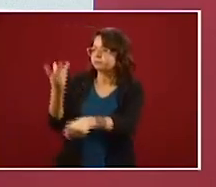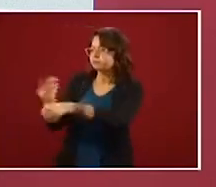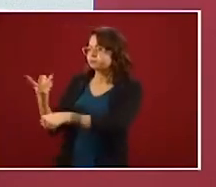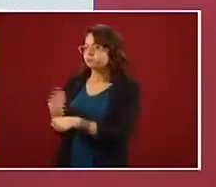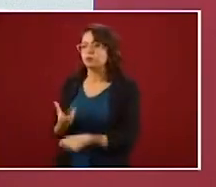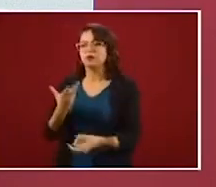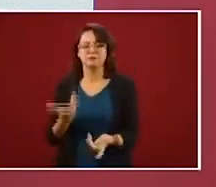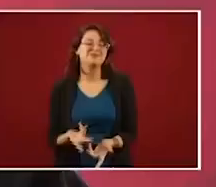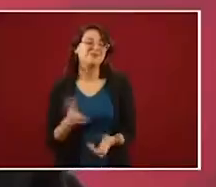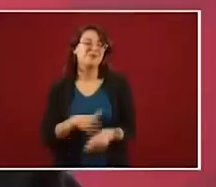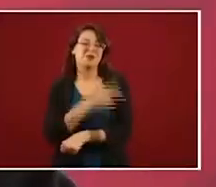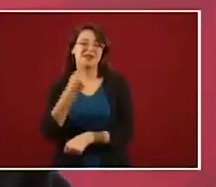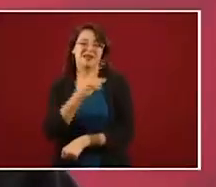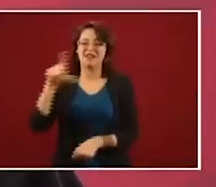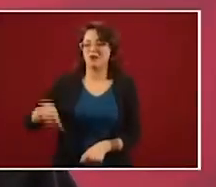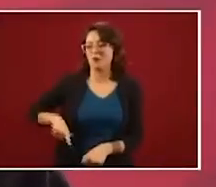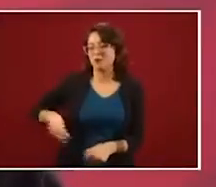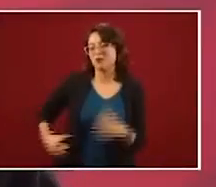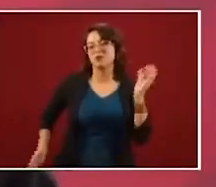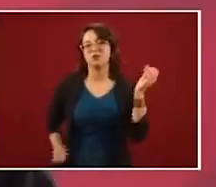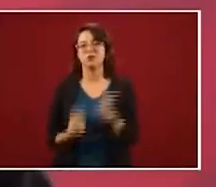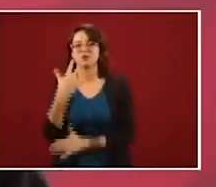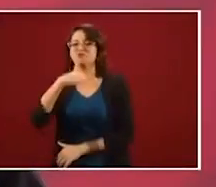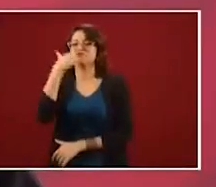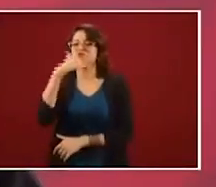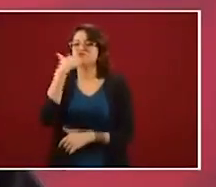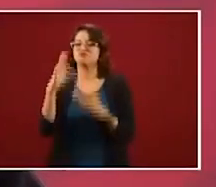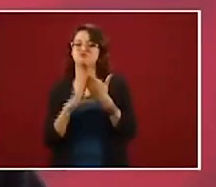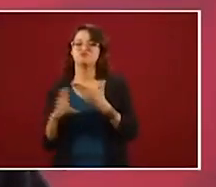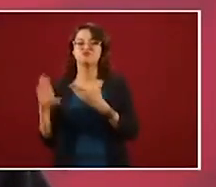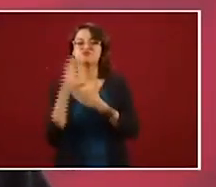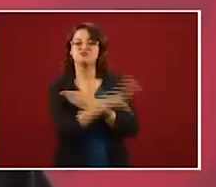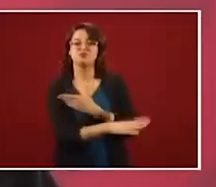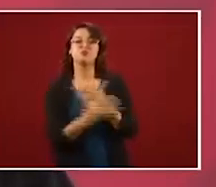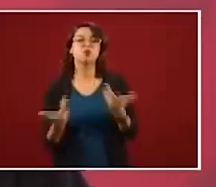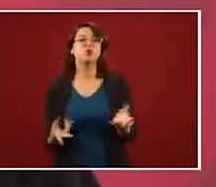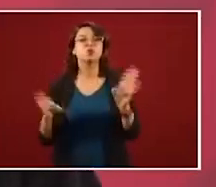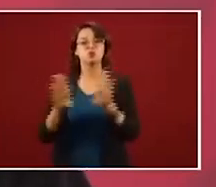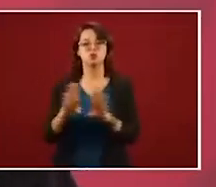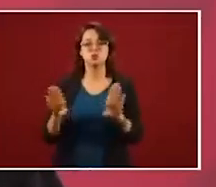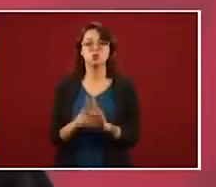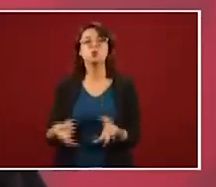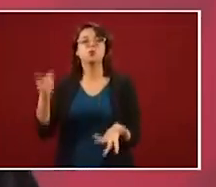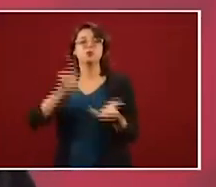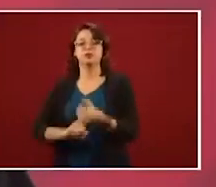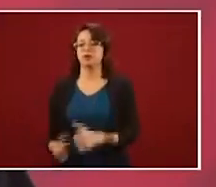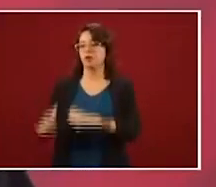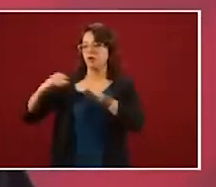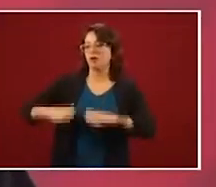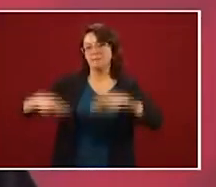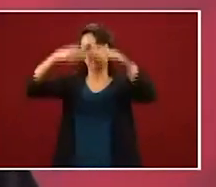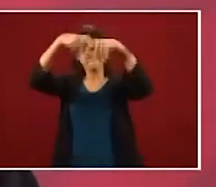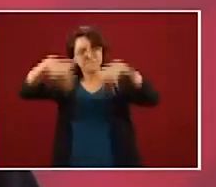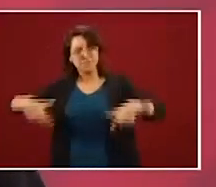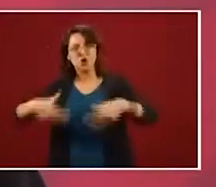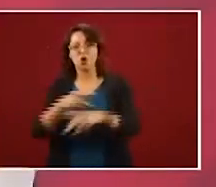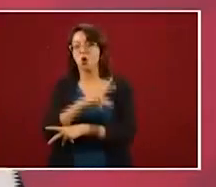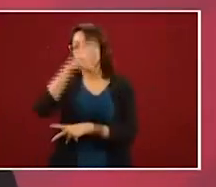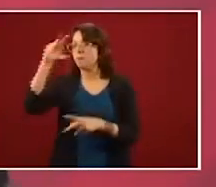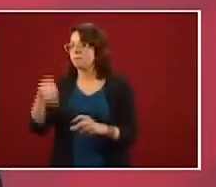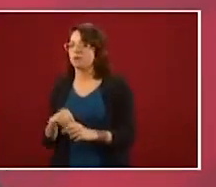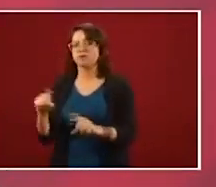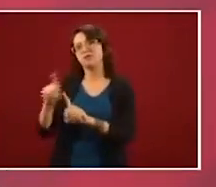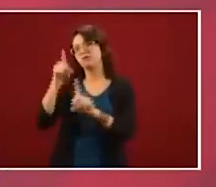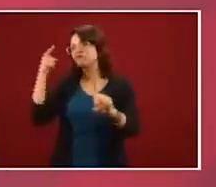combatir la corrupción. Estamos combatiendo la corrupción de manera estructural, desde un enfoque de